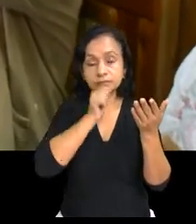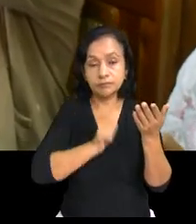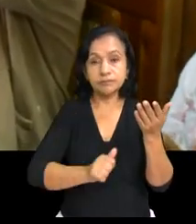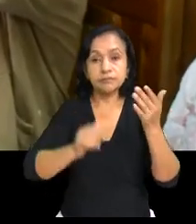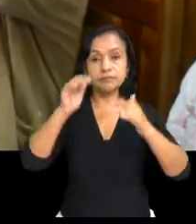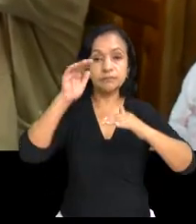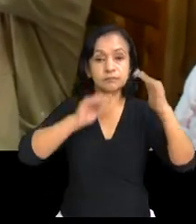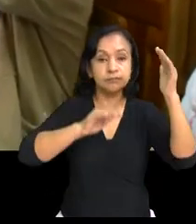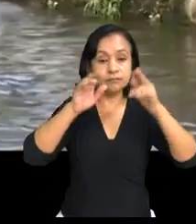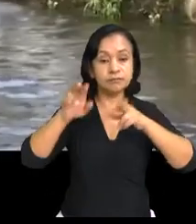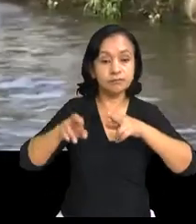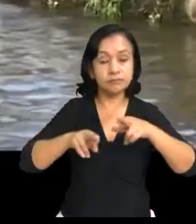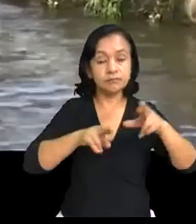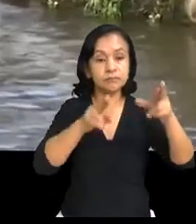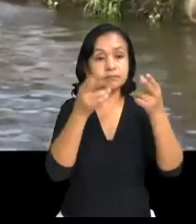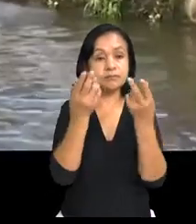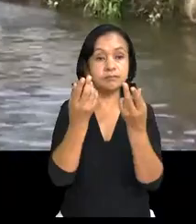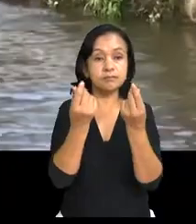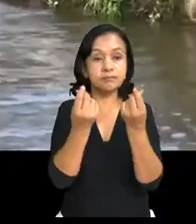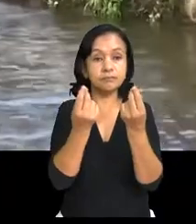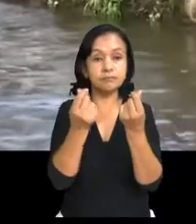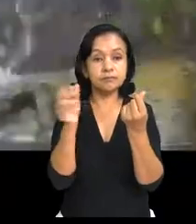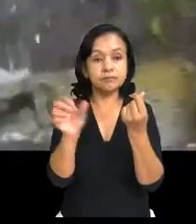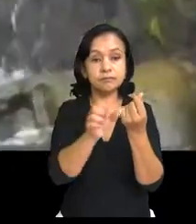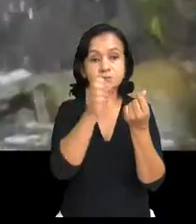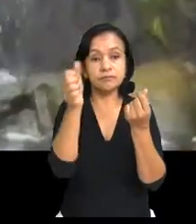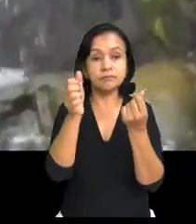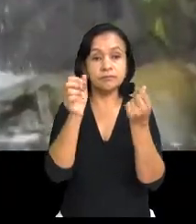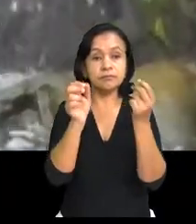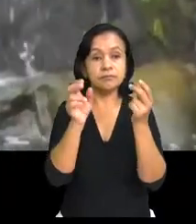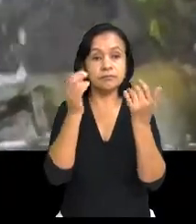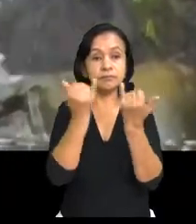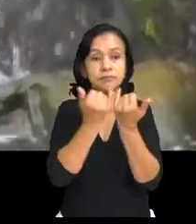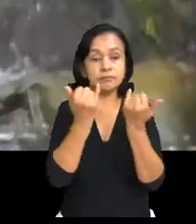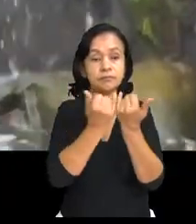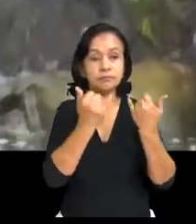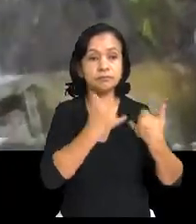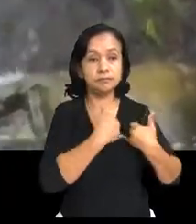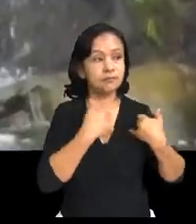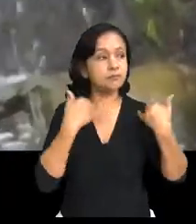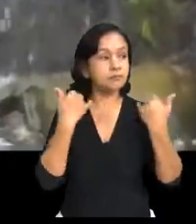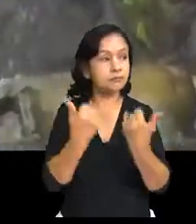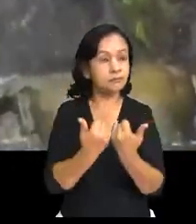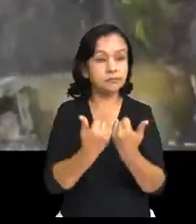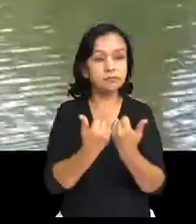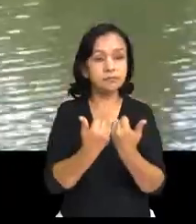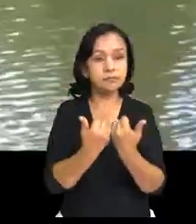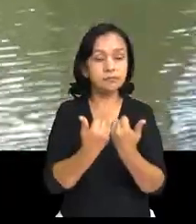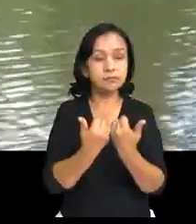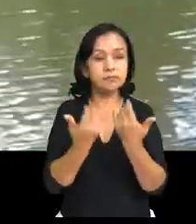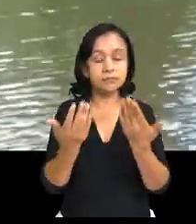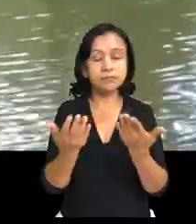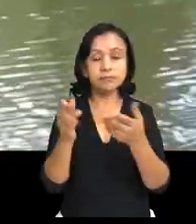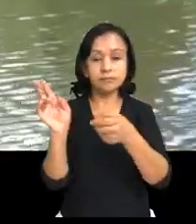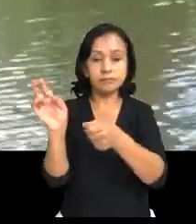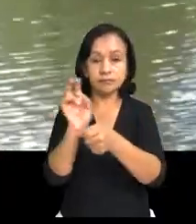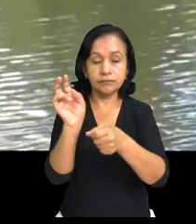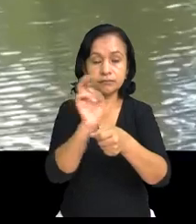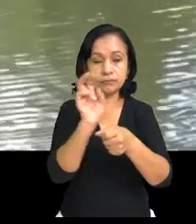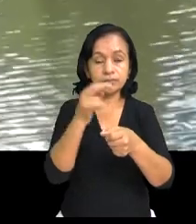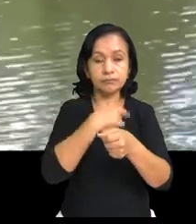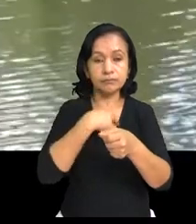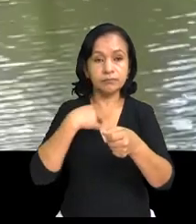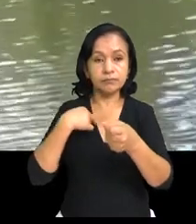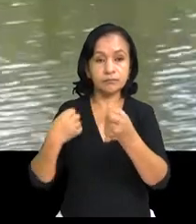balances hídricos, economía del sector y otras el marco normativo e institucional. Esta es una etapa de revisión y presentación